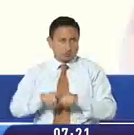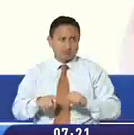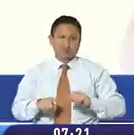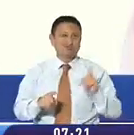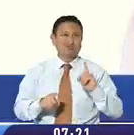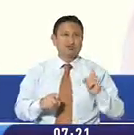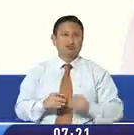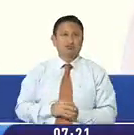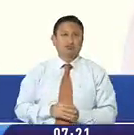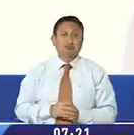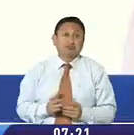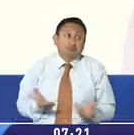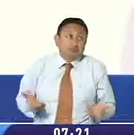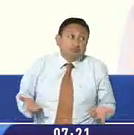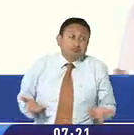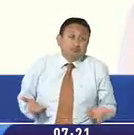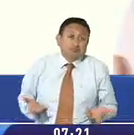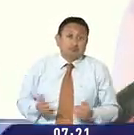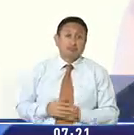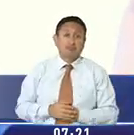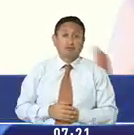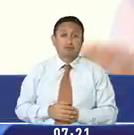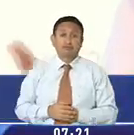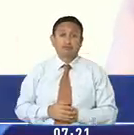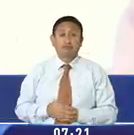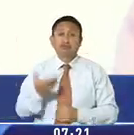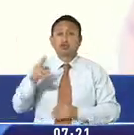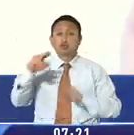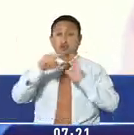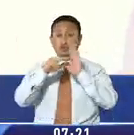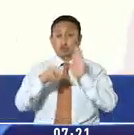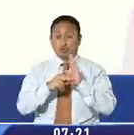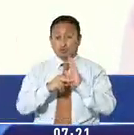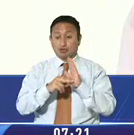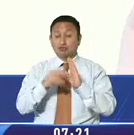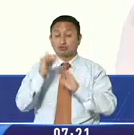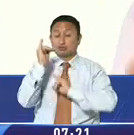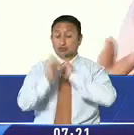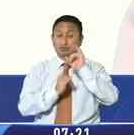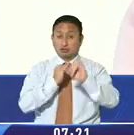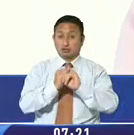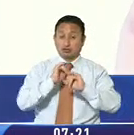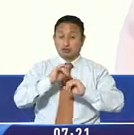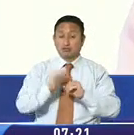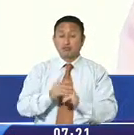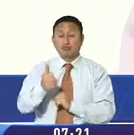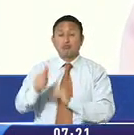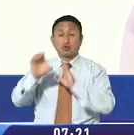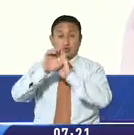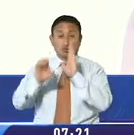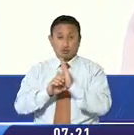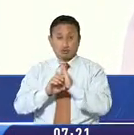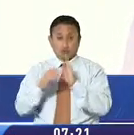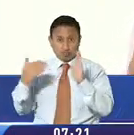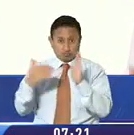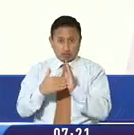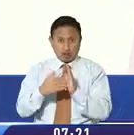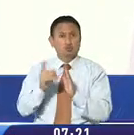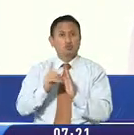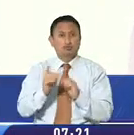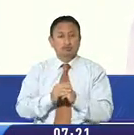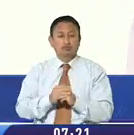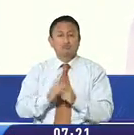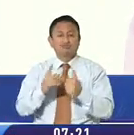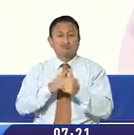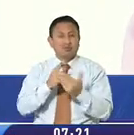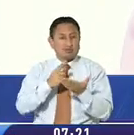Considerando que no tenemos que violentar normas como normas internacionales o la misma constitución, entonces hay que analizarlo